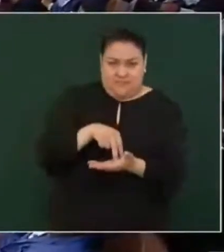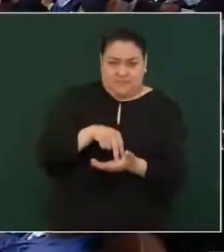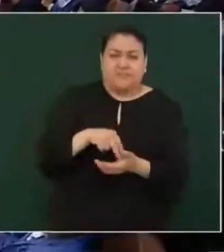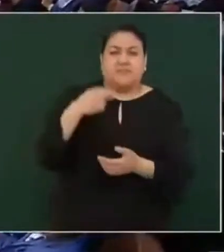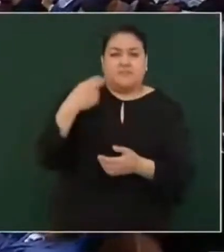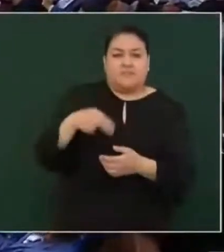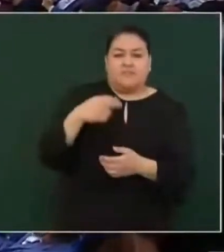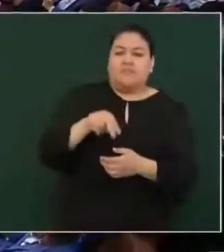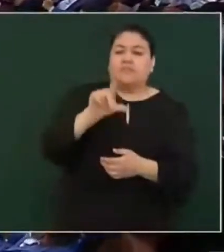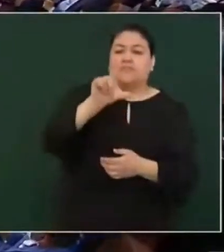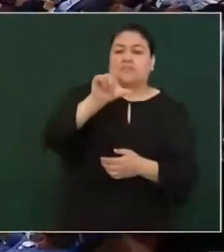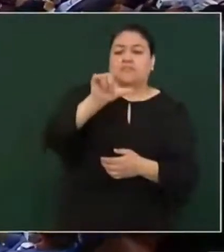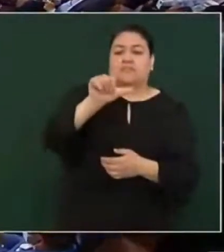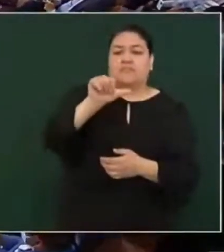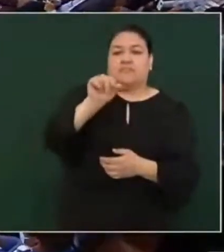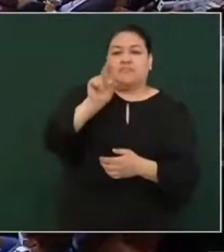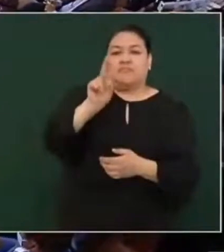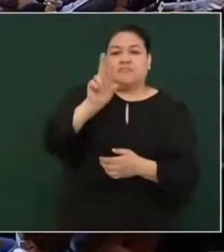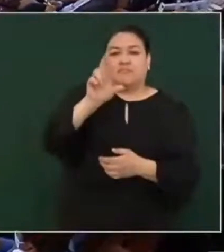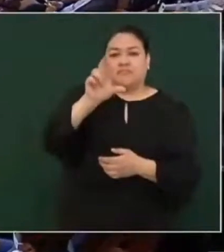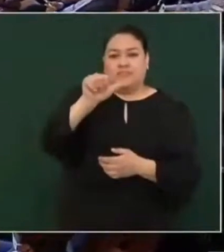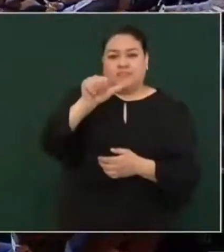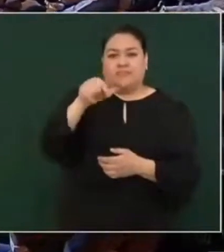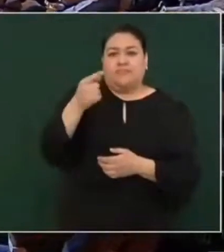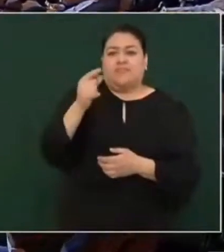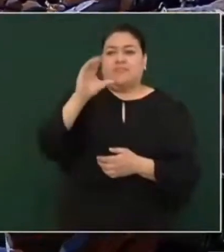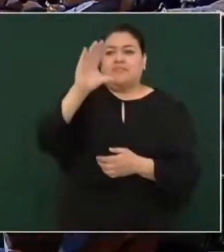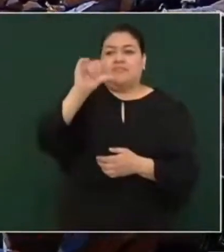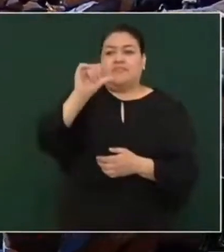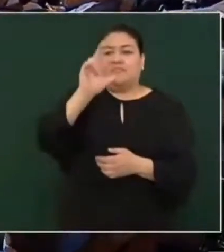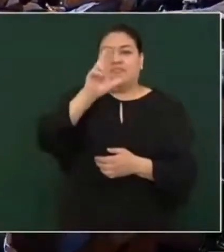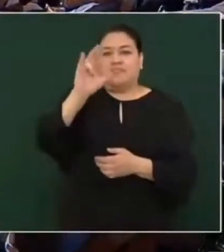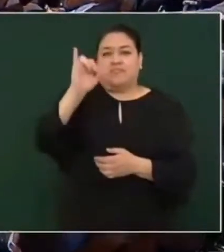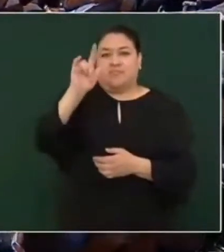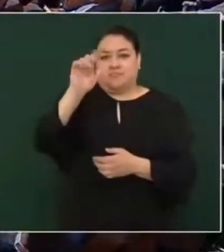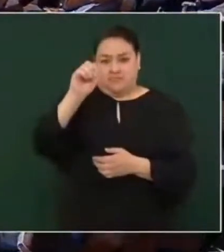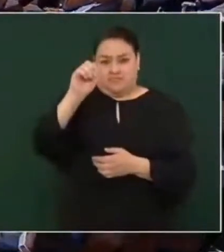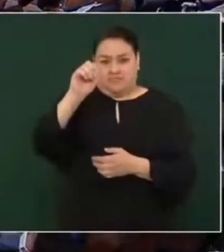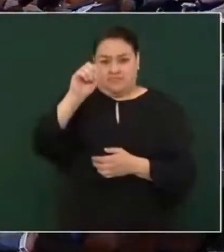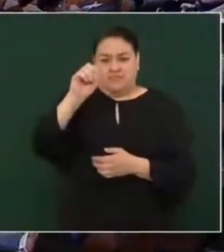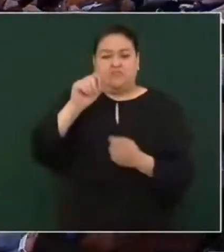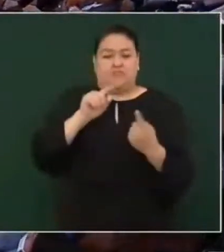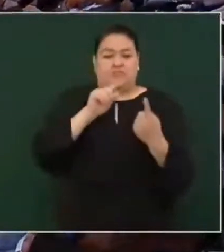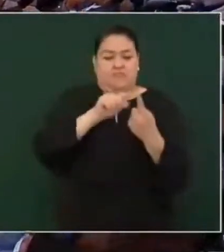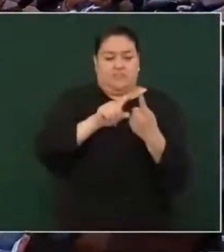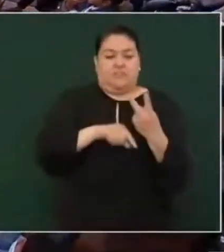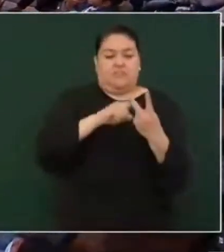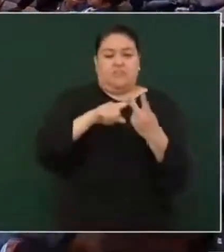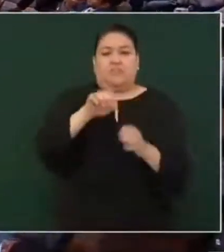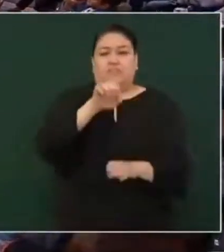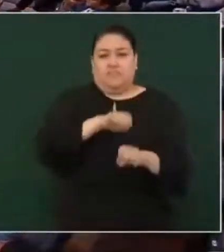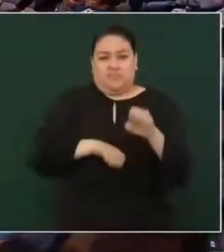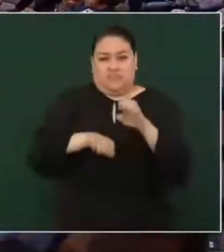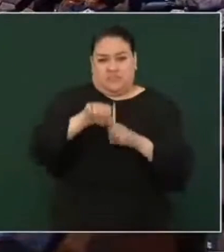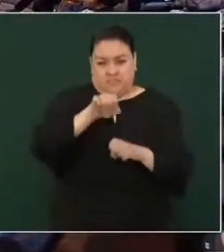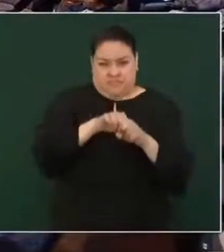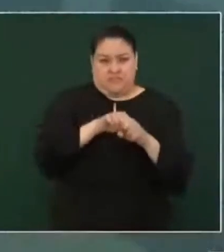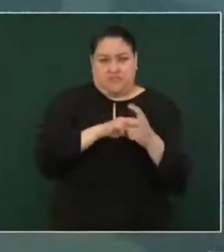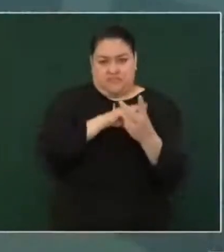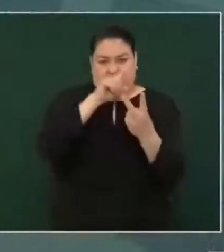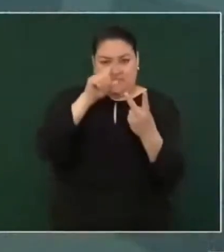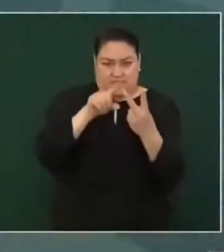Laura Carrillo, va a estar en Guatemala con el embajador de Estados Unidos en